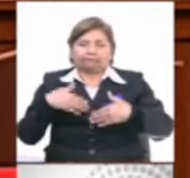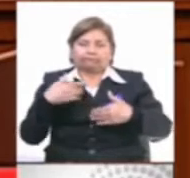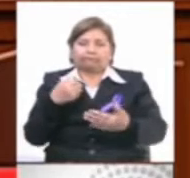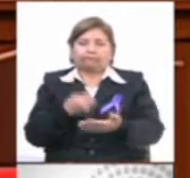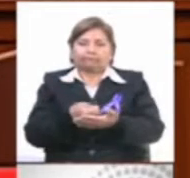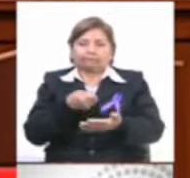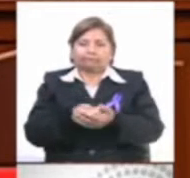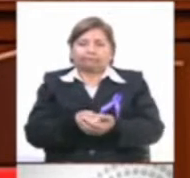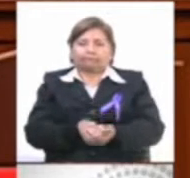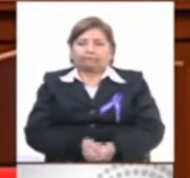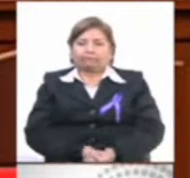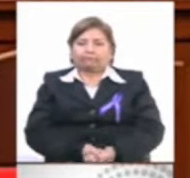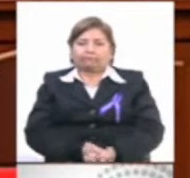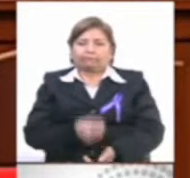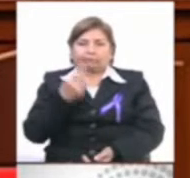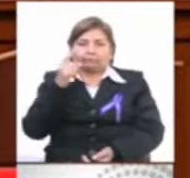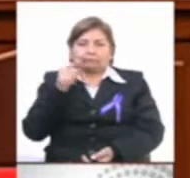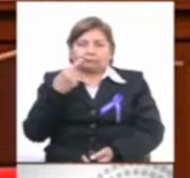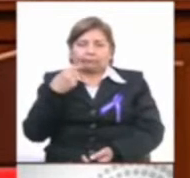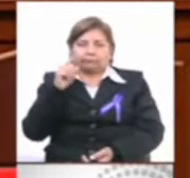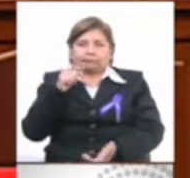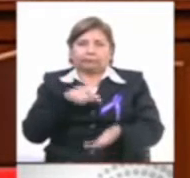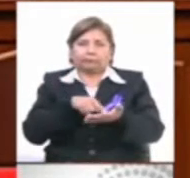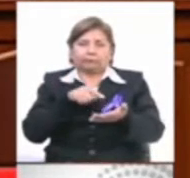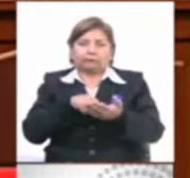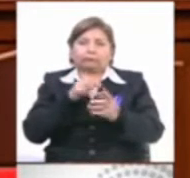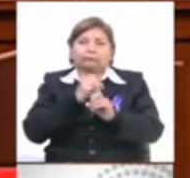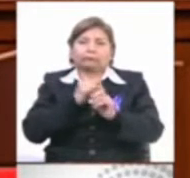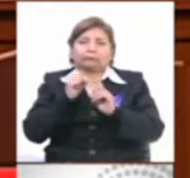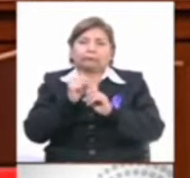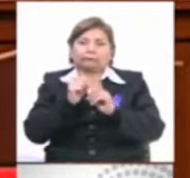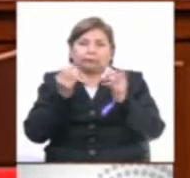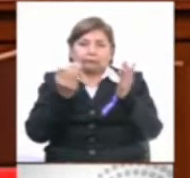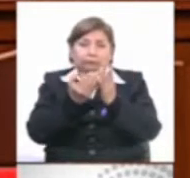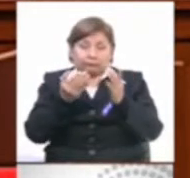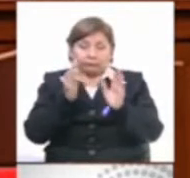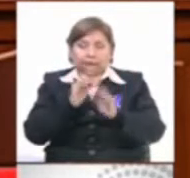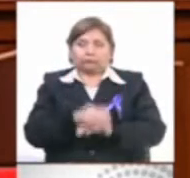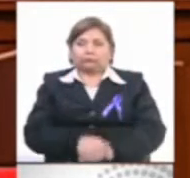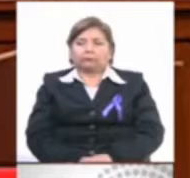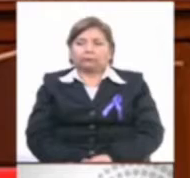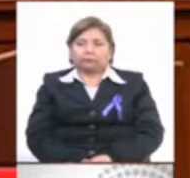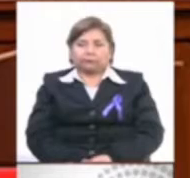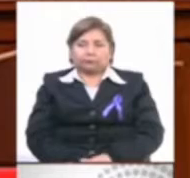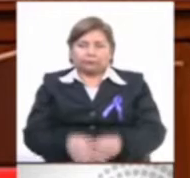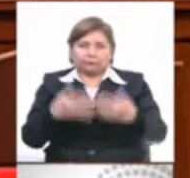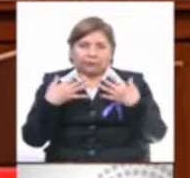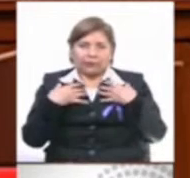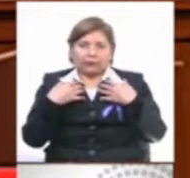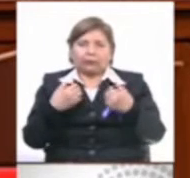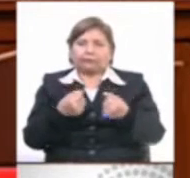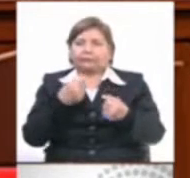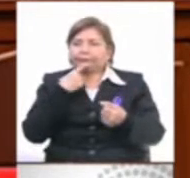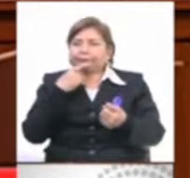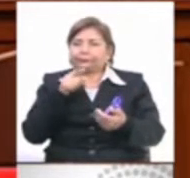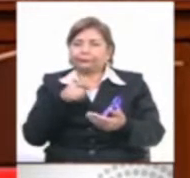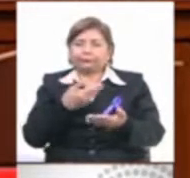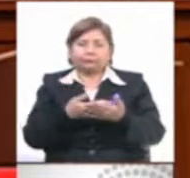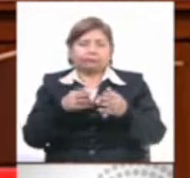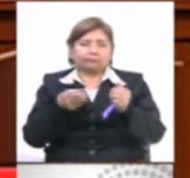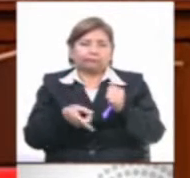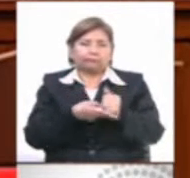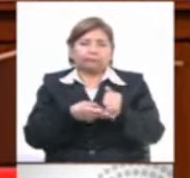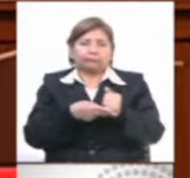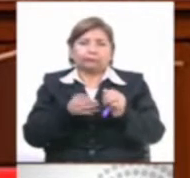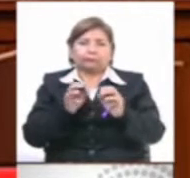pagar 1.000 millones por deuda social al sector educativo. En salud, estamos asegurando